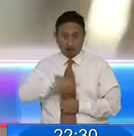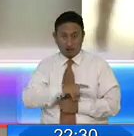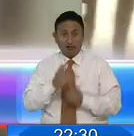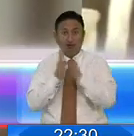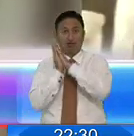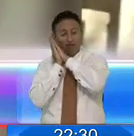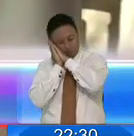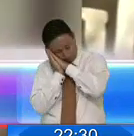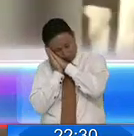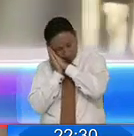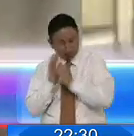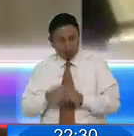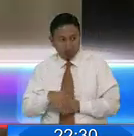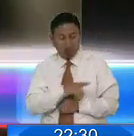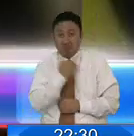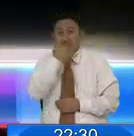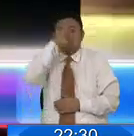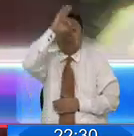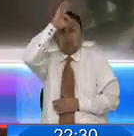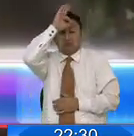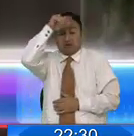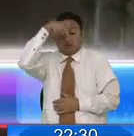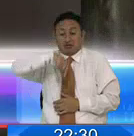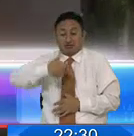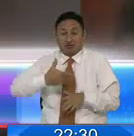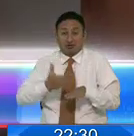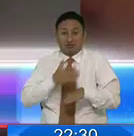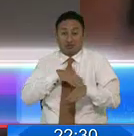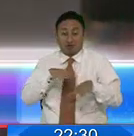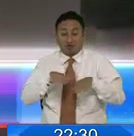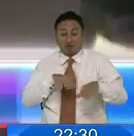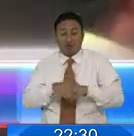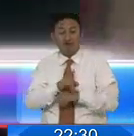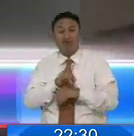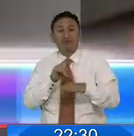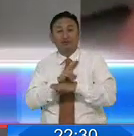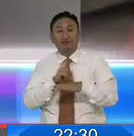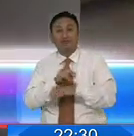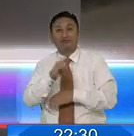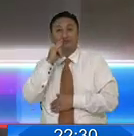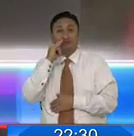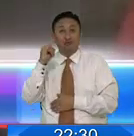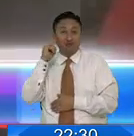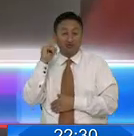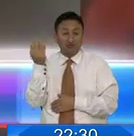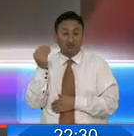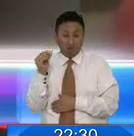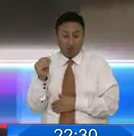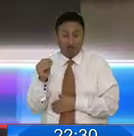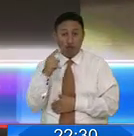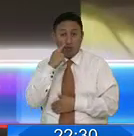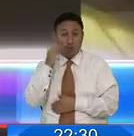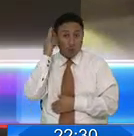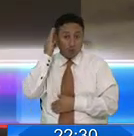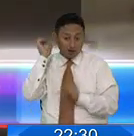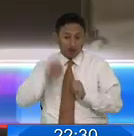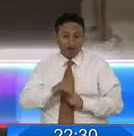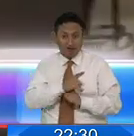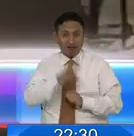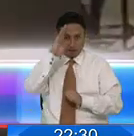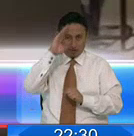al parecer jamás imaginó que sus supuestos de acciones donde utilizaba a niños niñas y adolescentes de ambos sexos eran seguidos